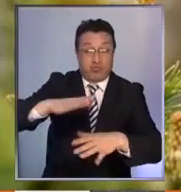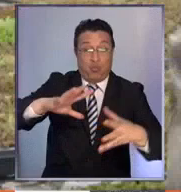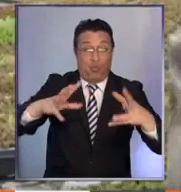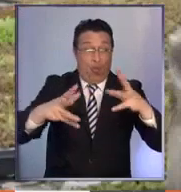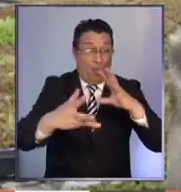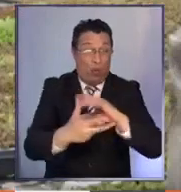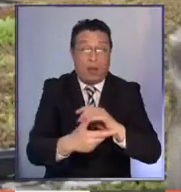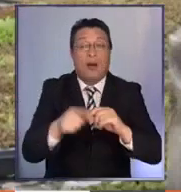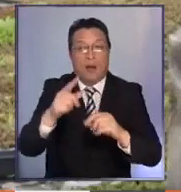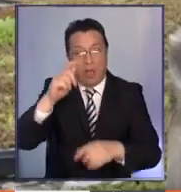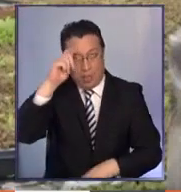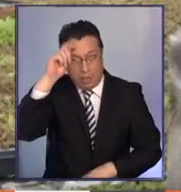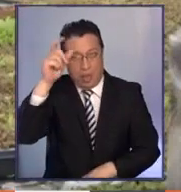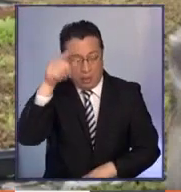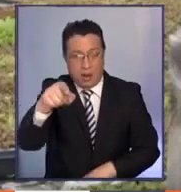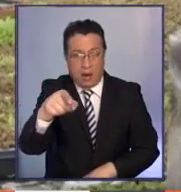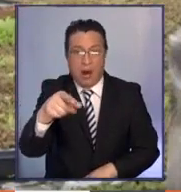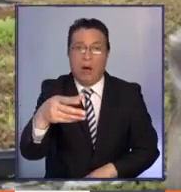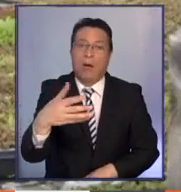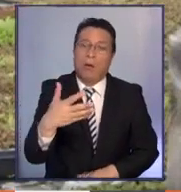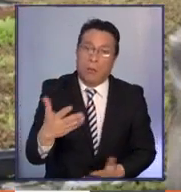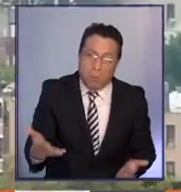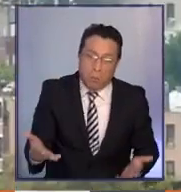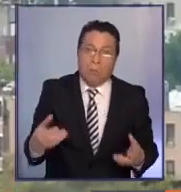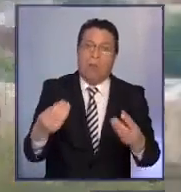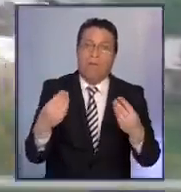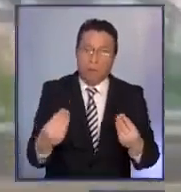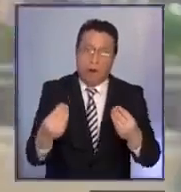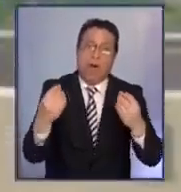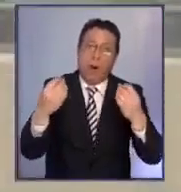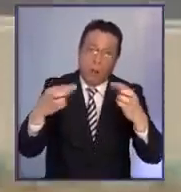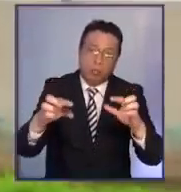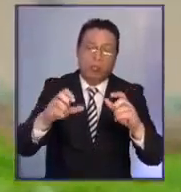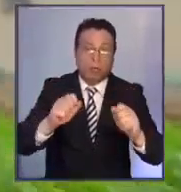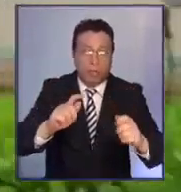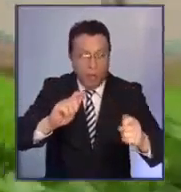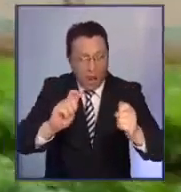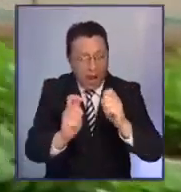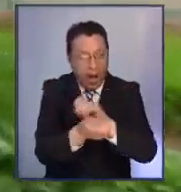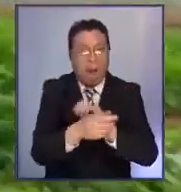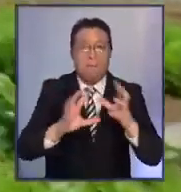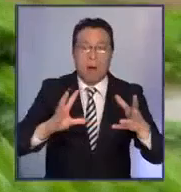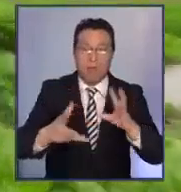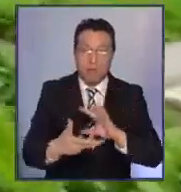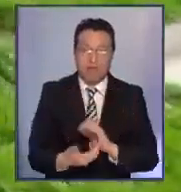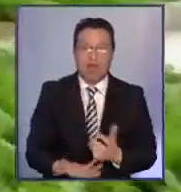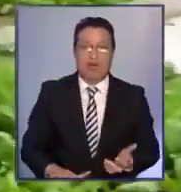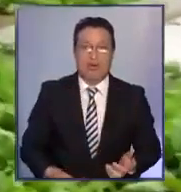estas iniciativas nos demuestran que sí hay oportunidades para cambiar el planeta.